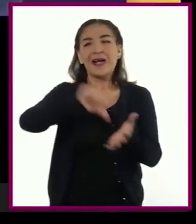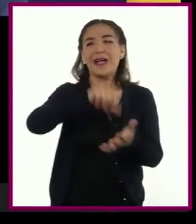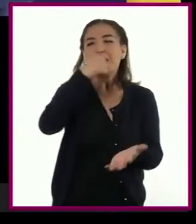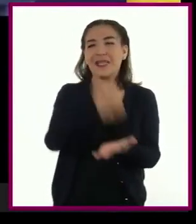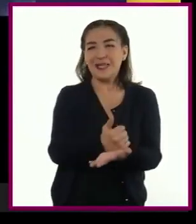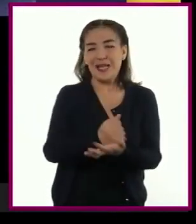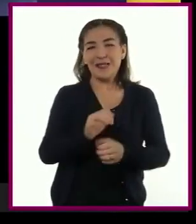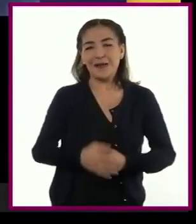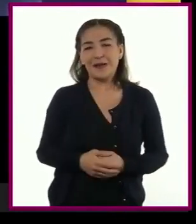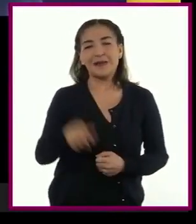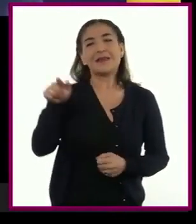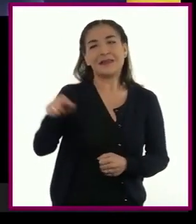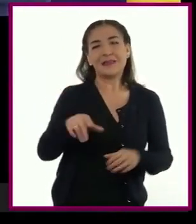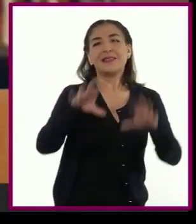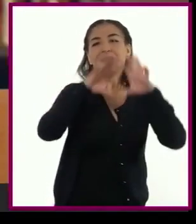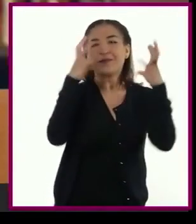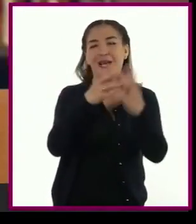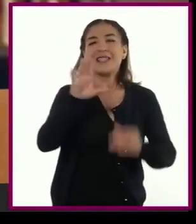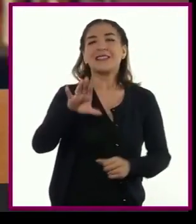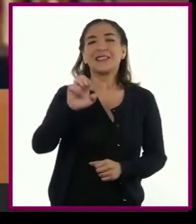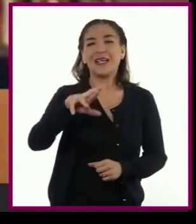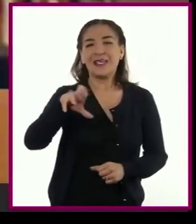por supuesto, a Ceres.